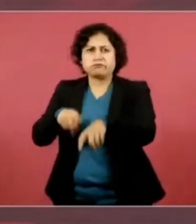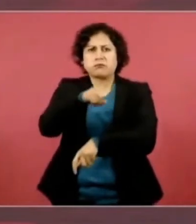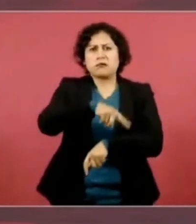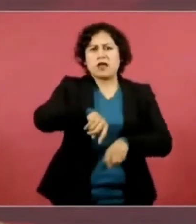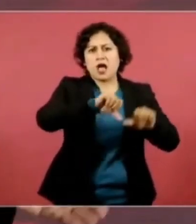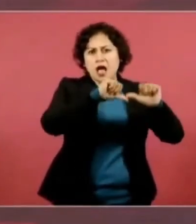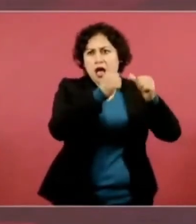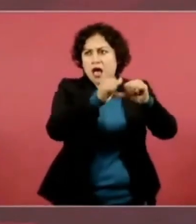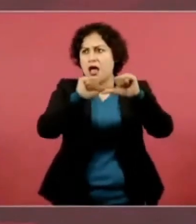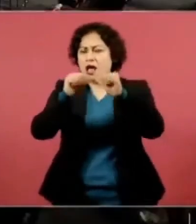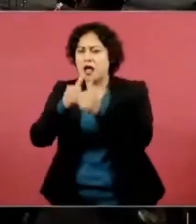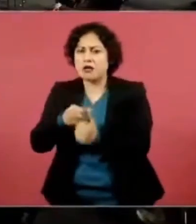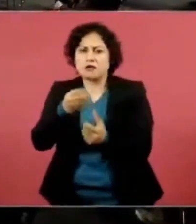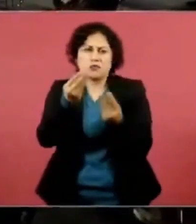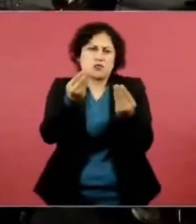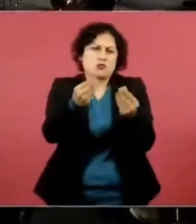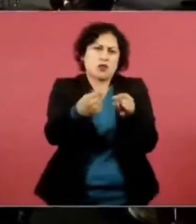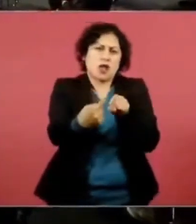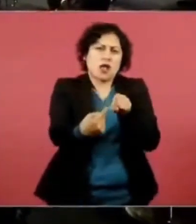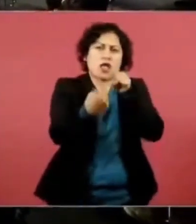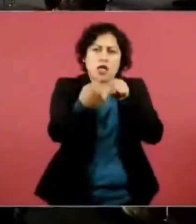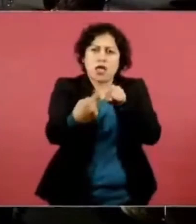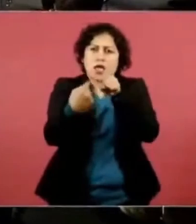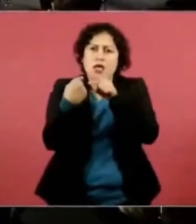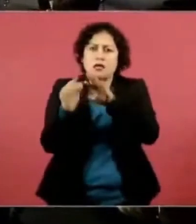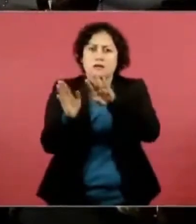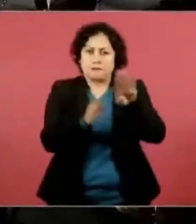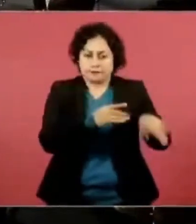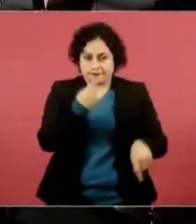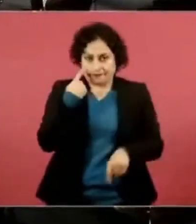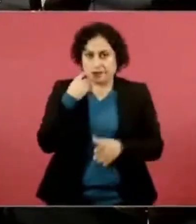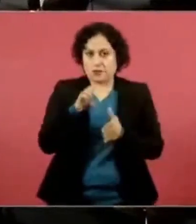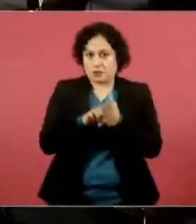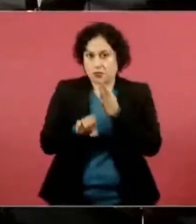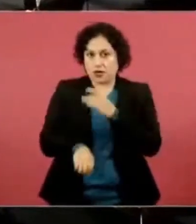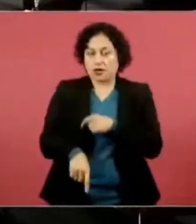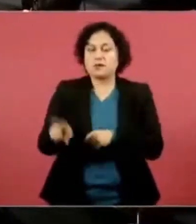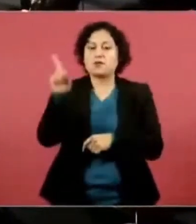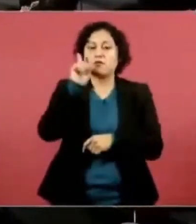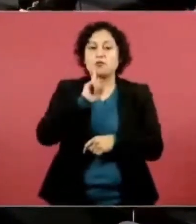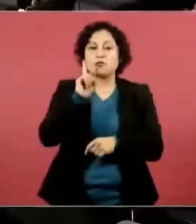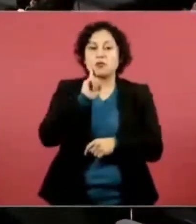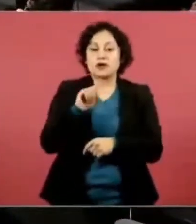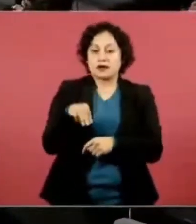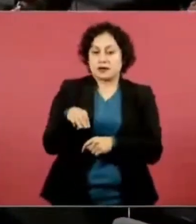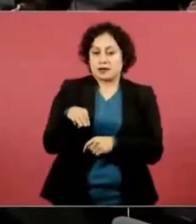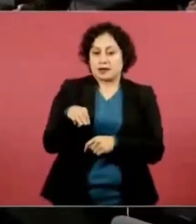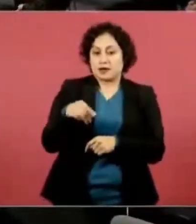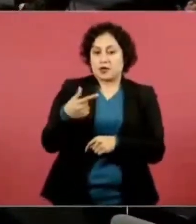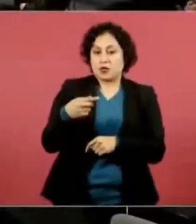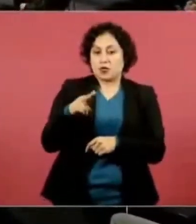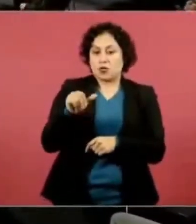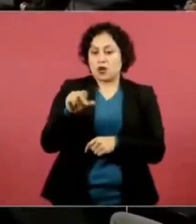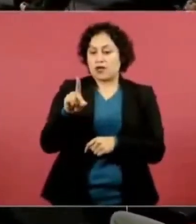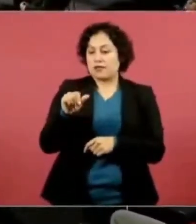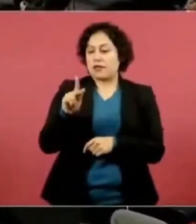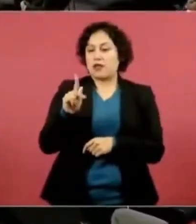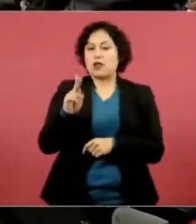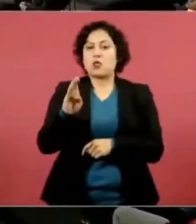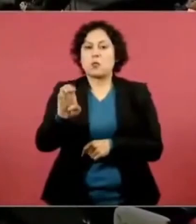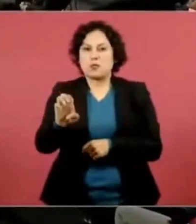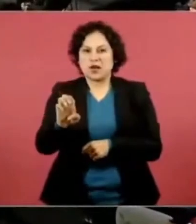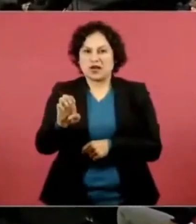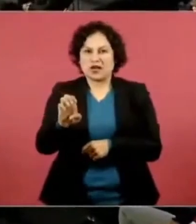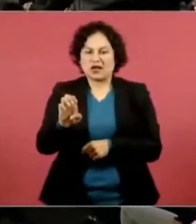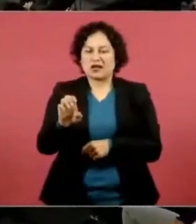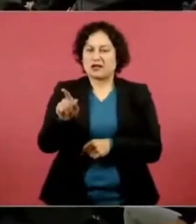Por ejemplo, nombramos a Guadalupe, a Tere Lupe, que es